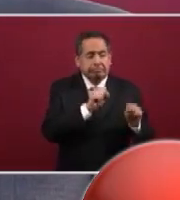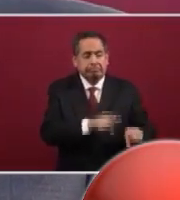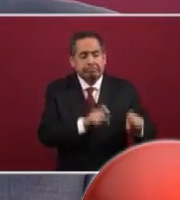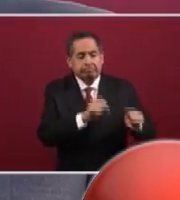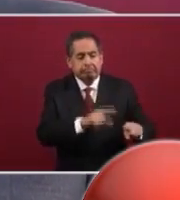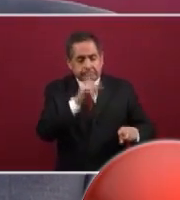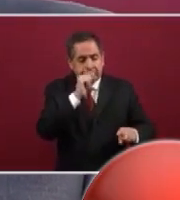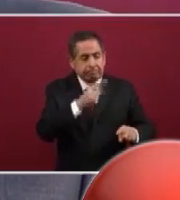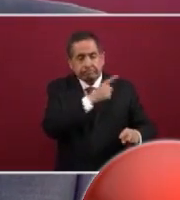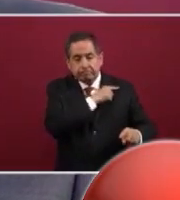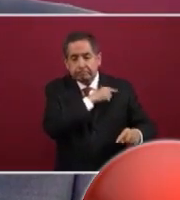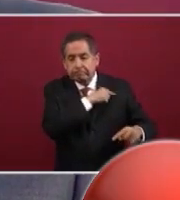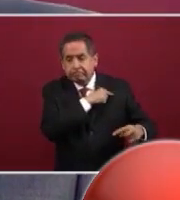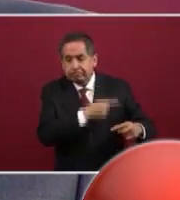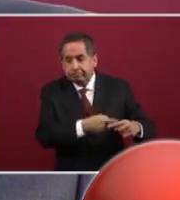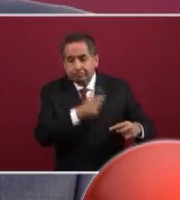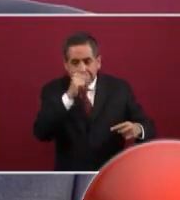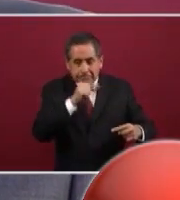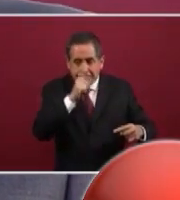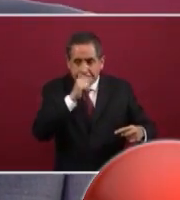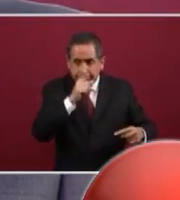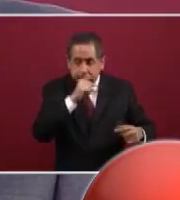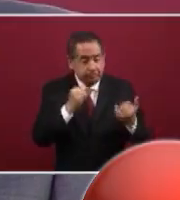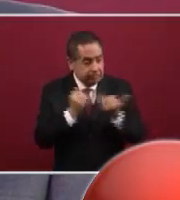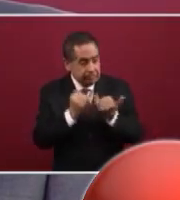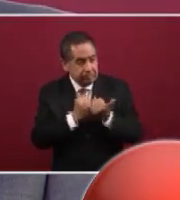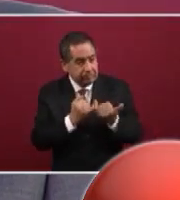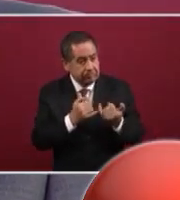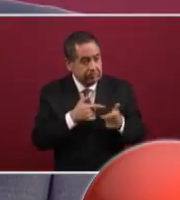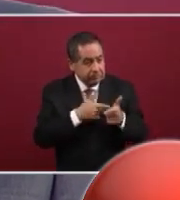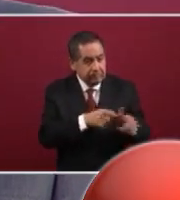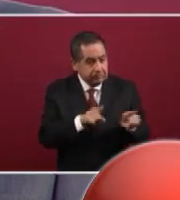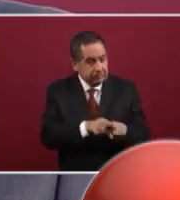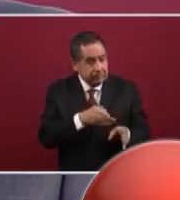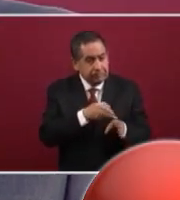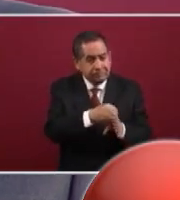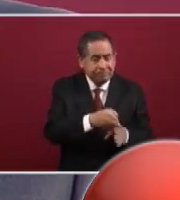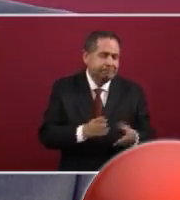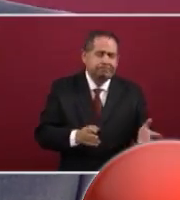trillado de los últimos tiempos, por